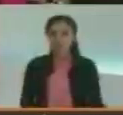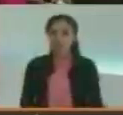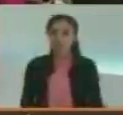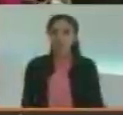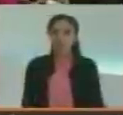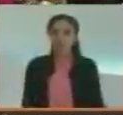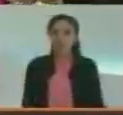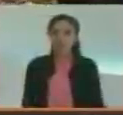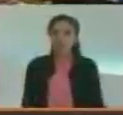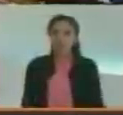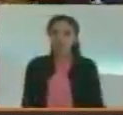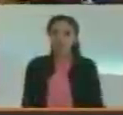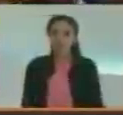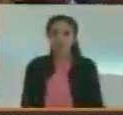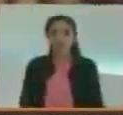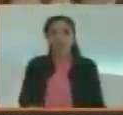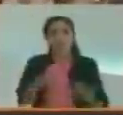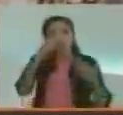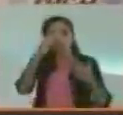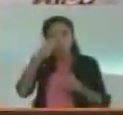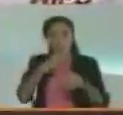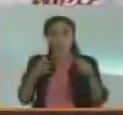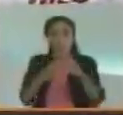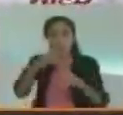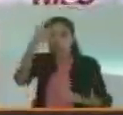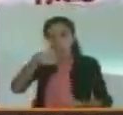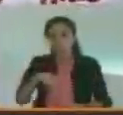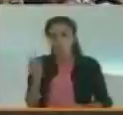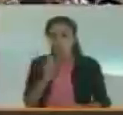Un saludo al movimiento Somos Venezuela.